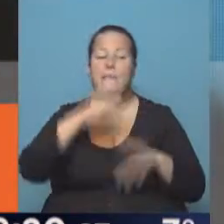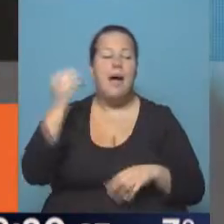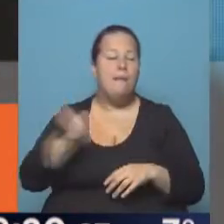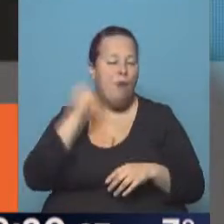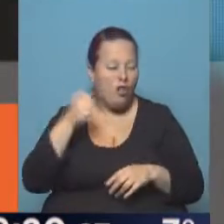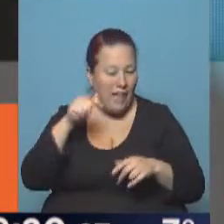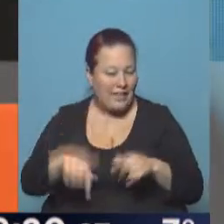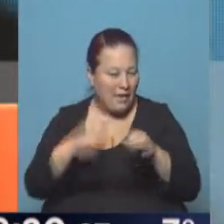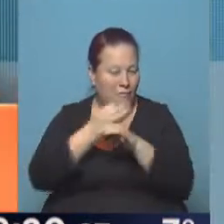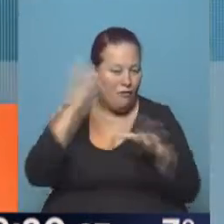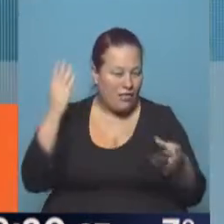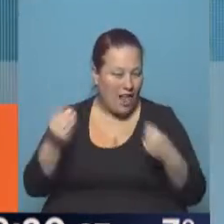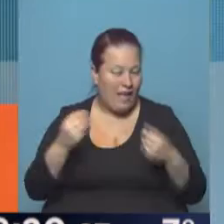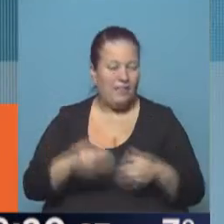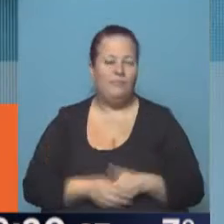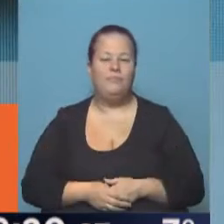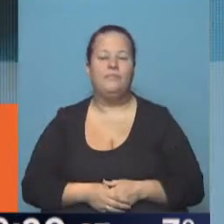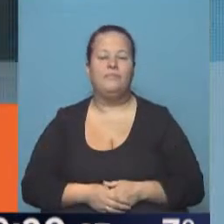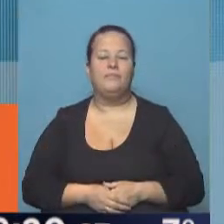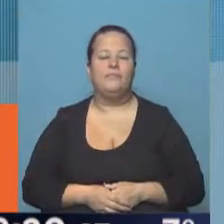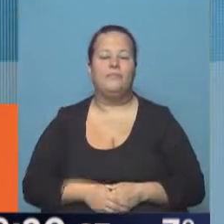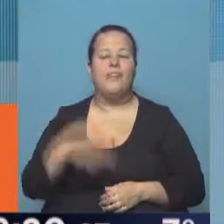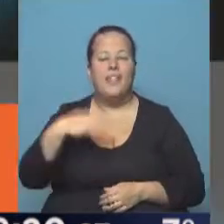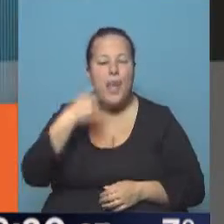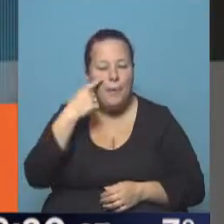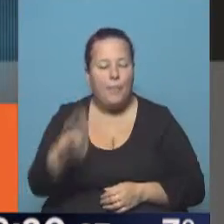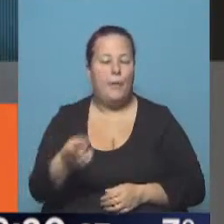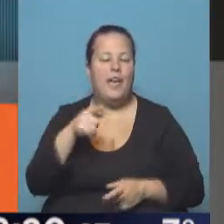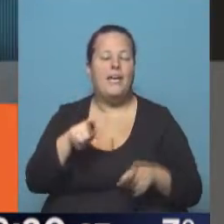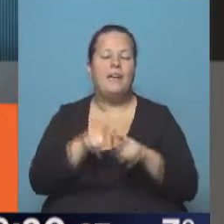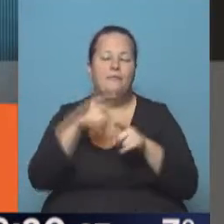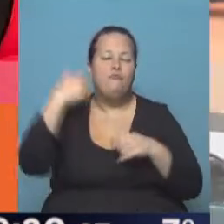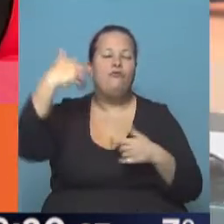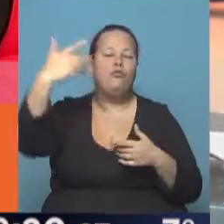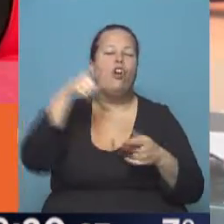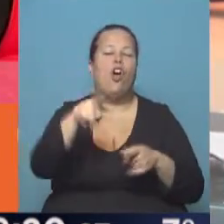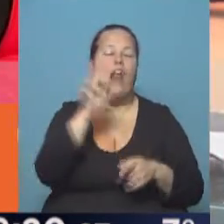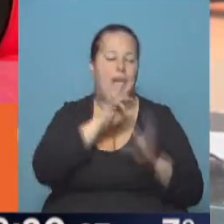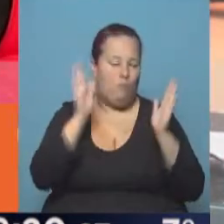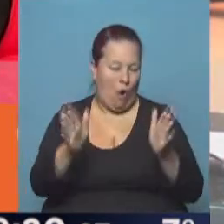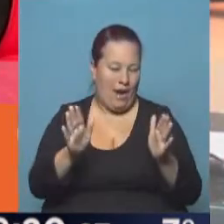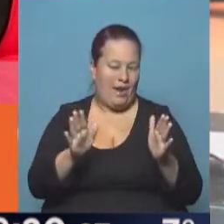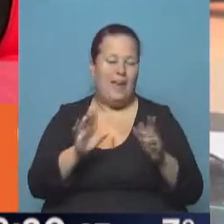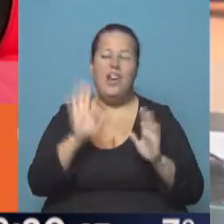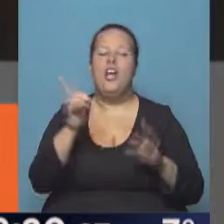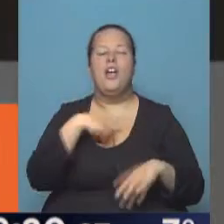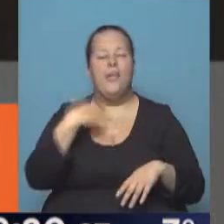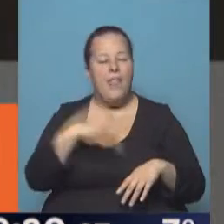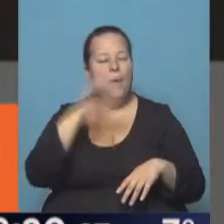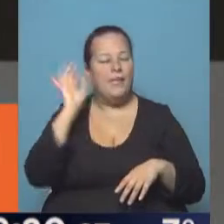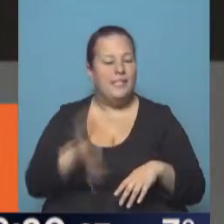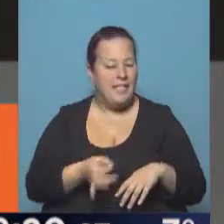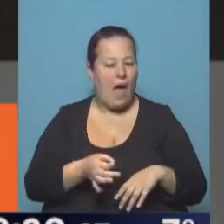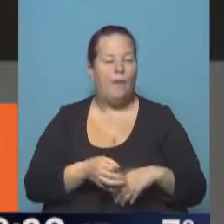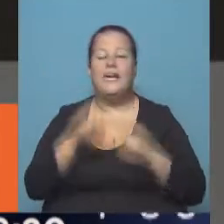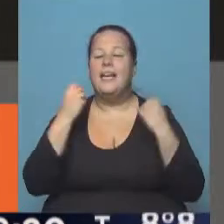importante de esta especialización es que veamos estos casos con perspectiva de género. O sea, que nos demos cuenta